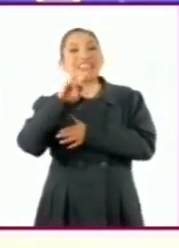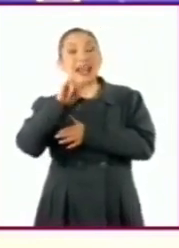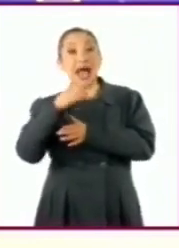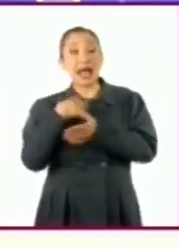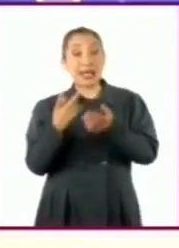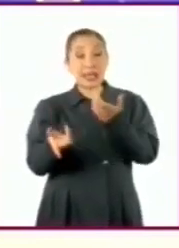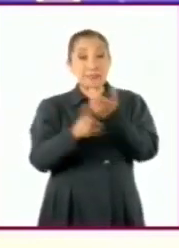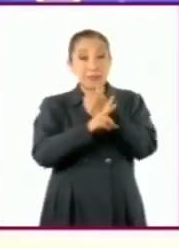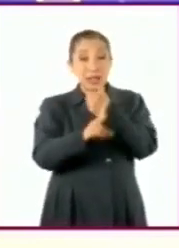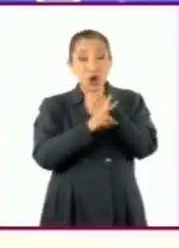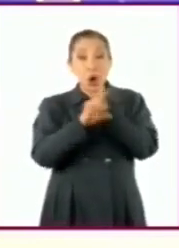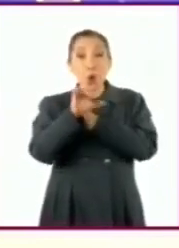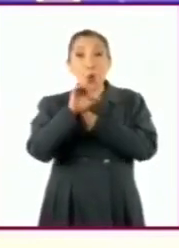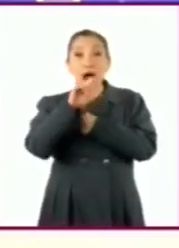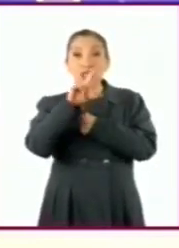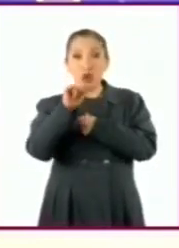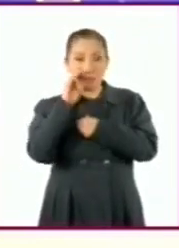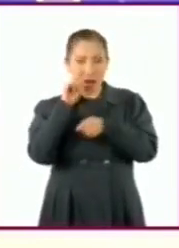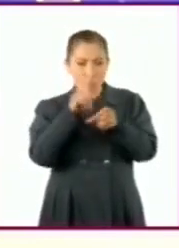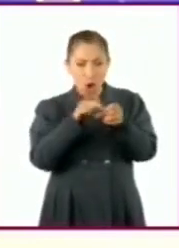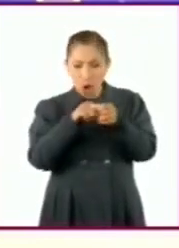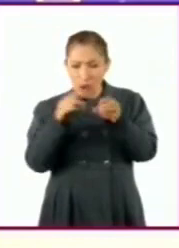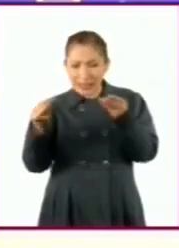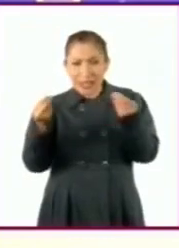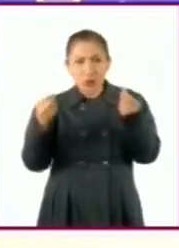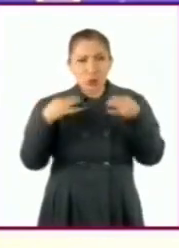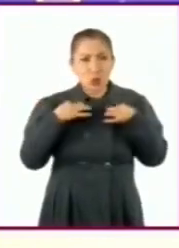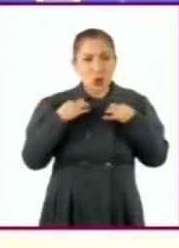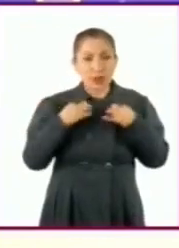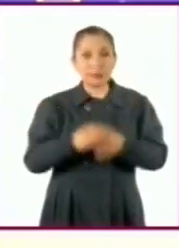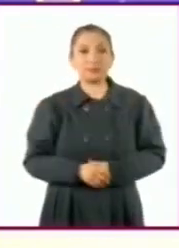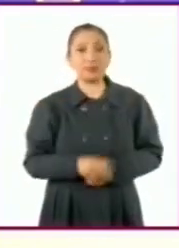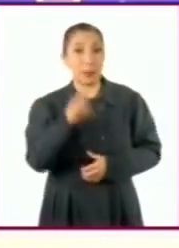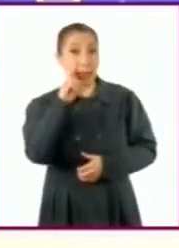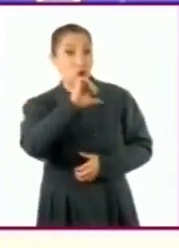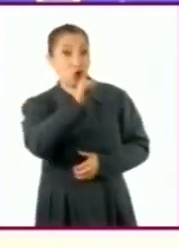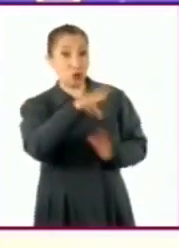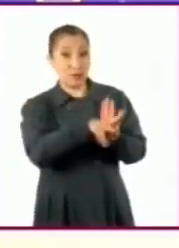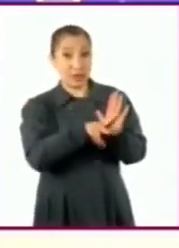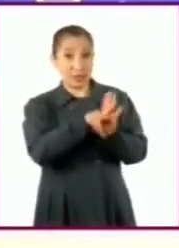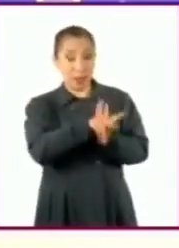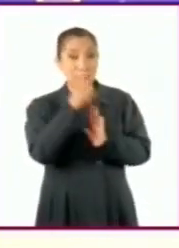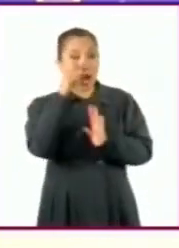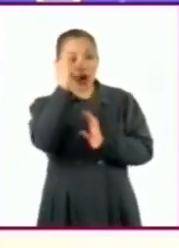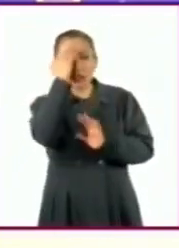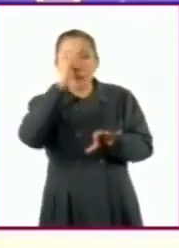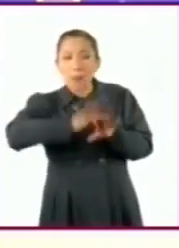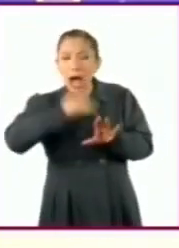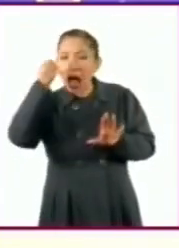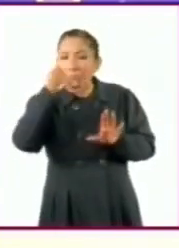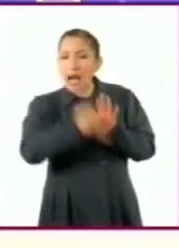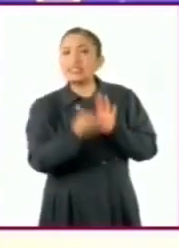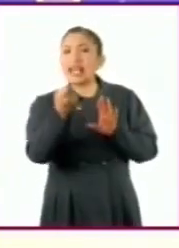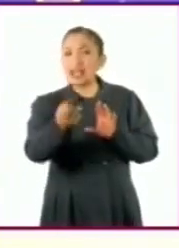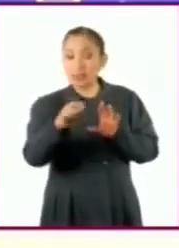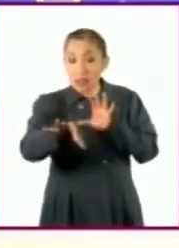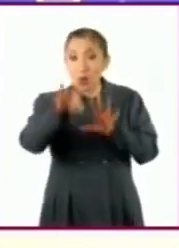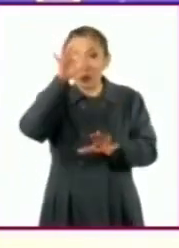Los estudios realizados con carbono 14, utilizado para fechar restos de origen orgánico como huesos, madera y fibras